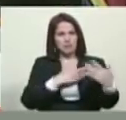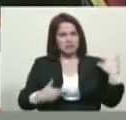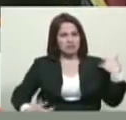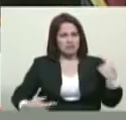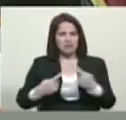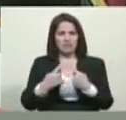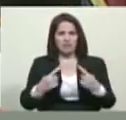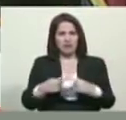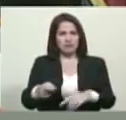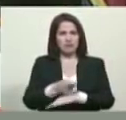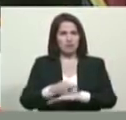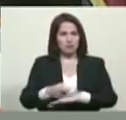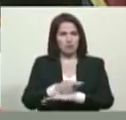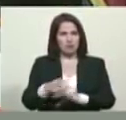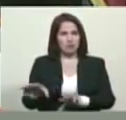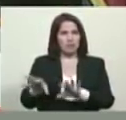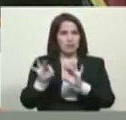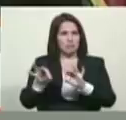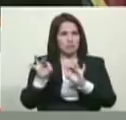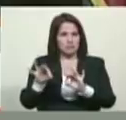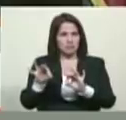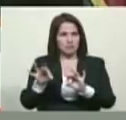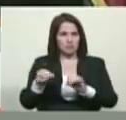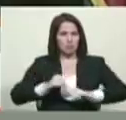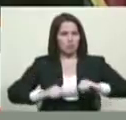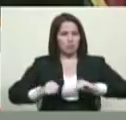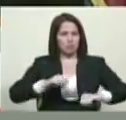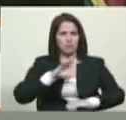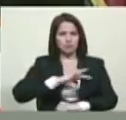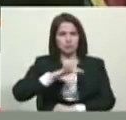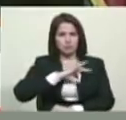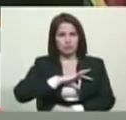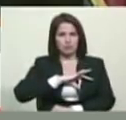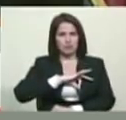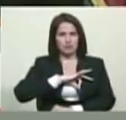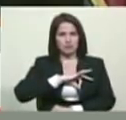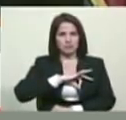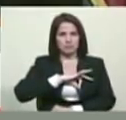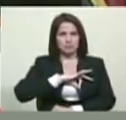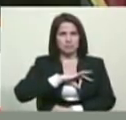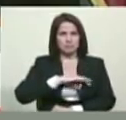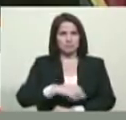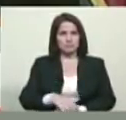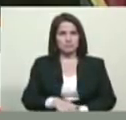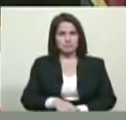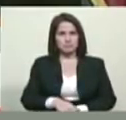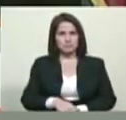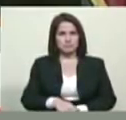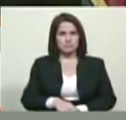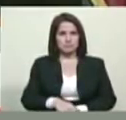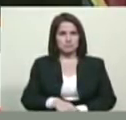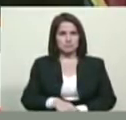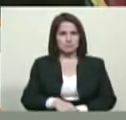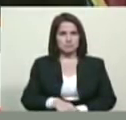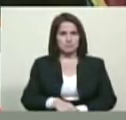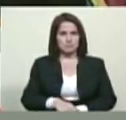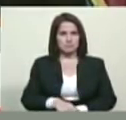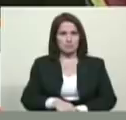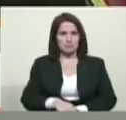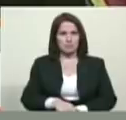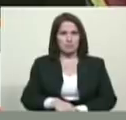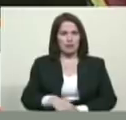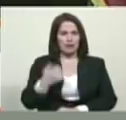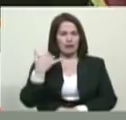gobiernos, especialmente los movimientos sociales. En Bolivia, los movimientos sociales, el movimiento